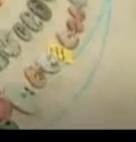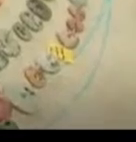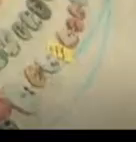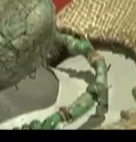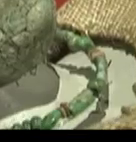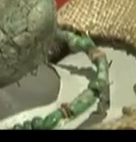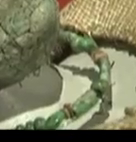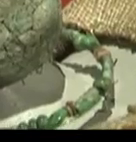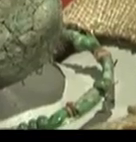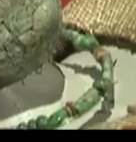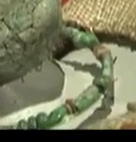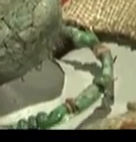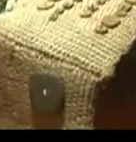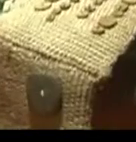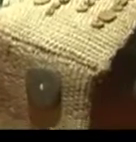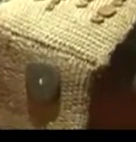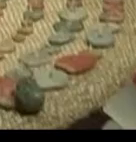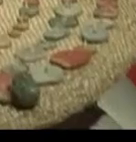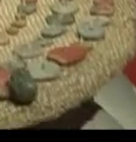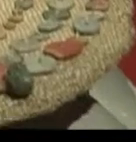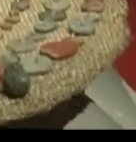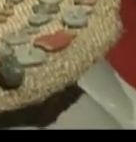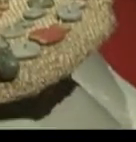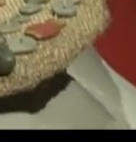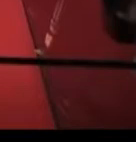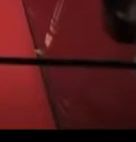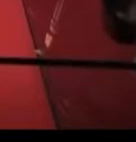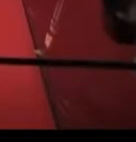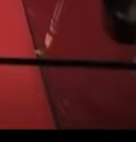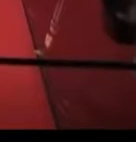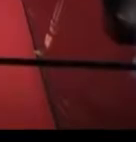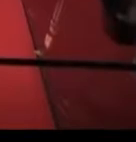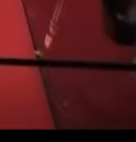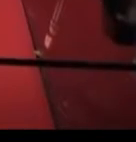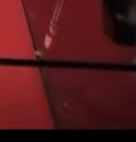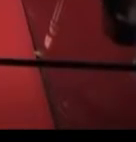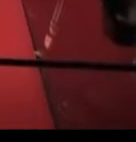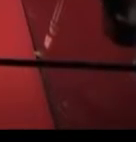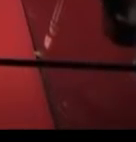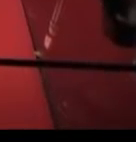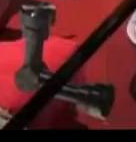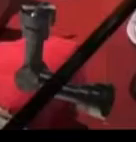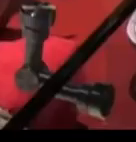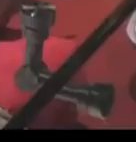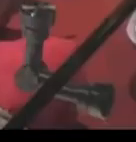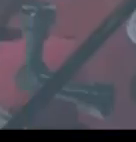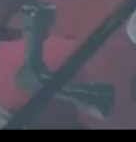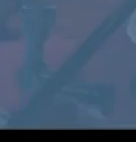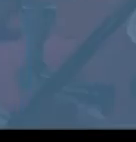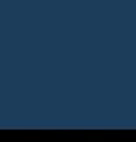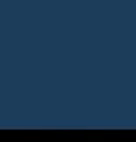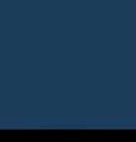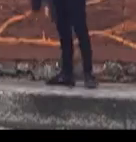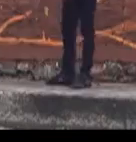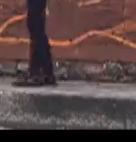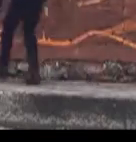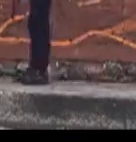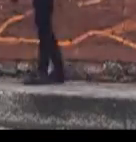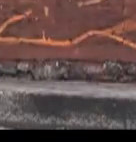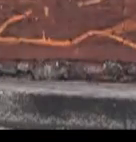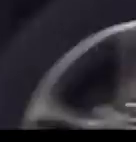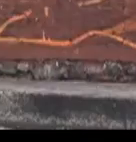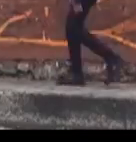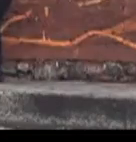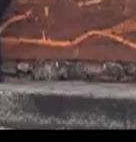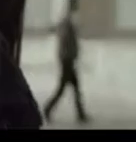El Templo Mayor abre sus puertas a la exposición Reina Roja. Quédate a ver los detalles aquí en Interfaz. Es